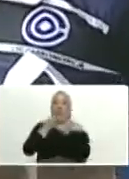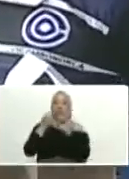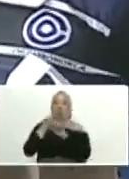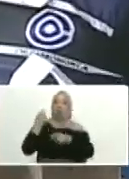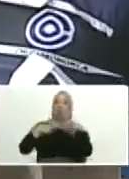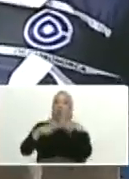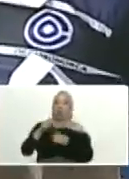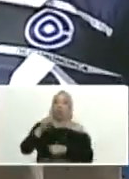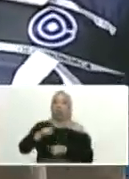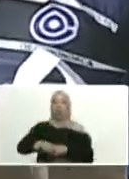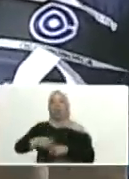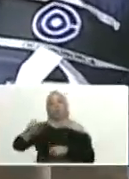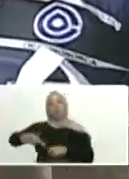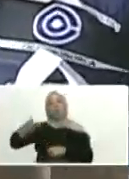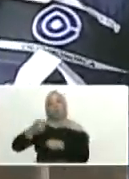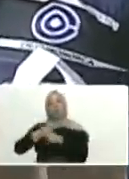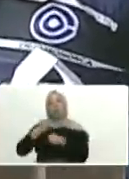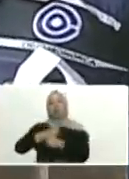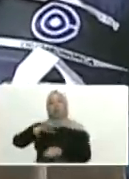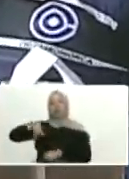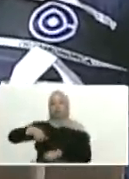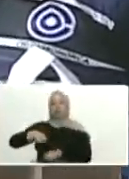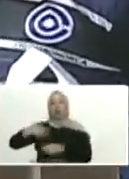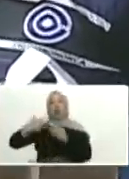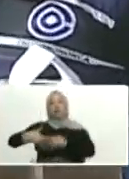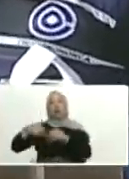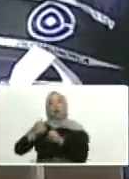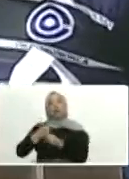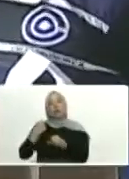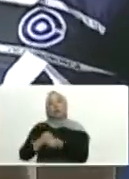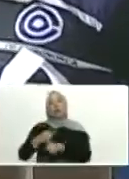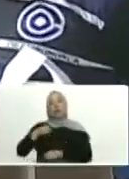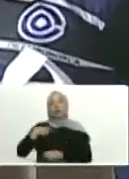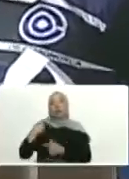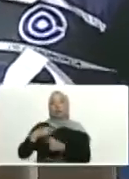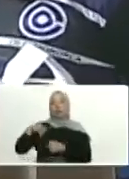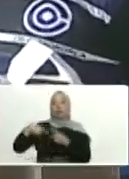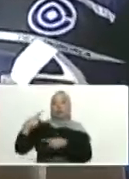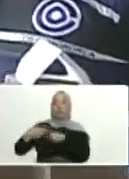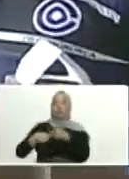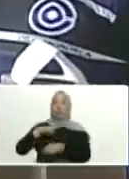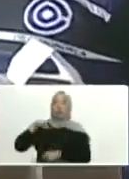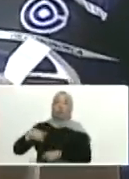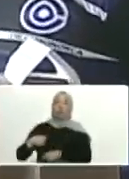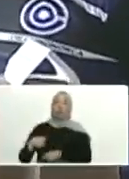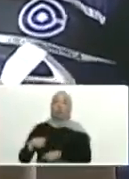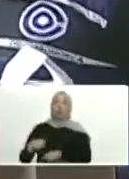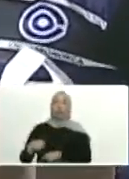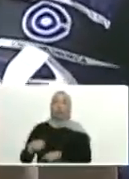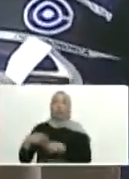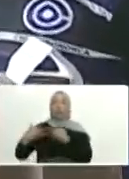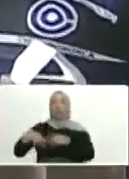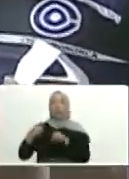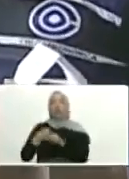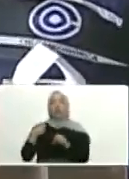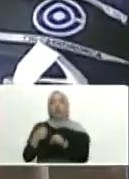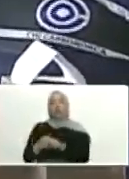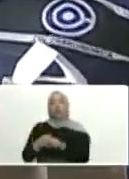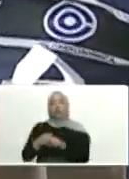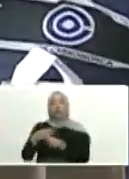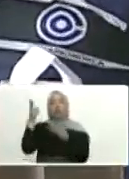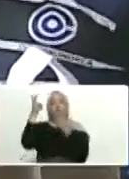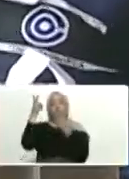adquisición de partes y piezas importantes y estratégicas para entonces bueno nuestro proceso no no inicia aquí en planta inician los piguados